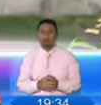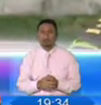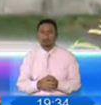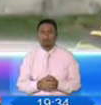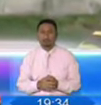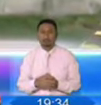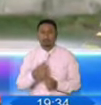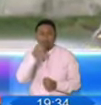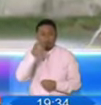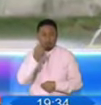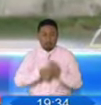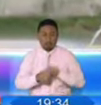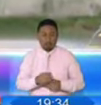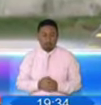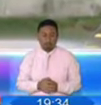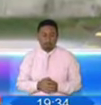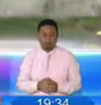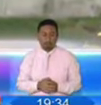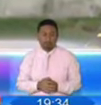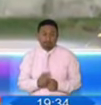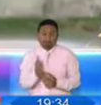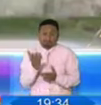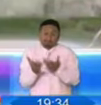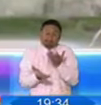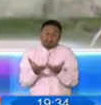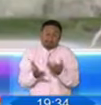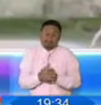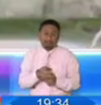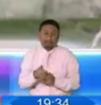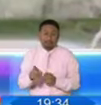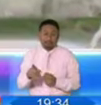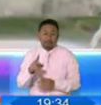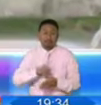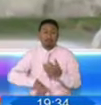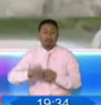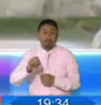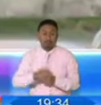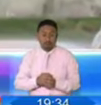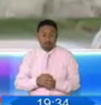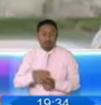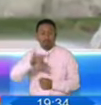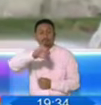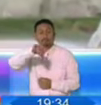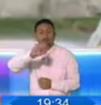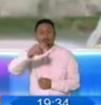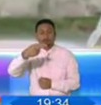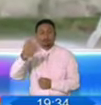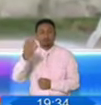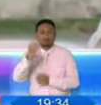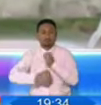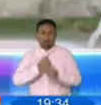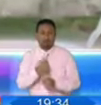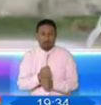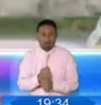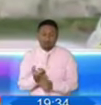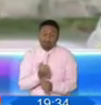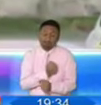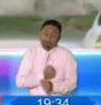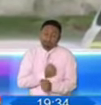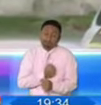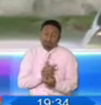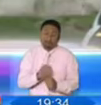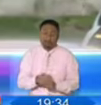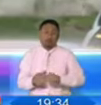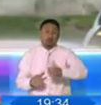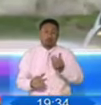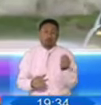tenencia de estupefacientes. Aparentemente está con su hijo, que sería John, de 15 años. Es una cosa lamentable, y también tenemos otro